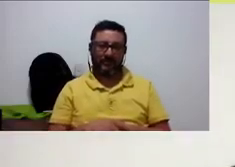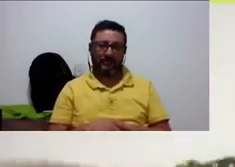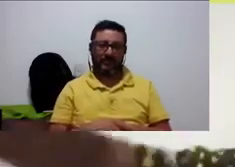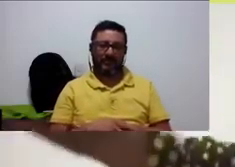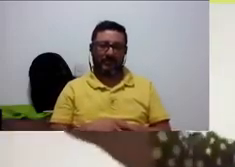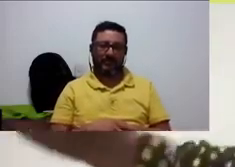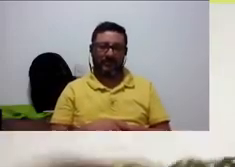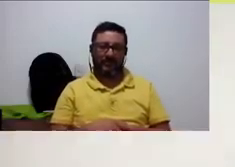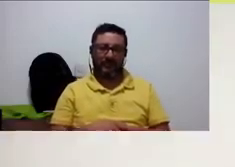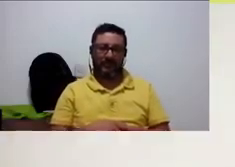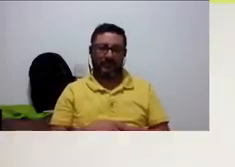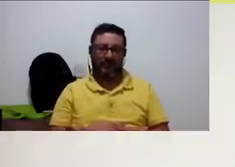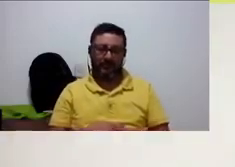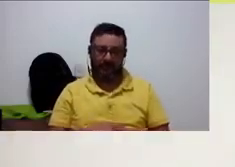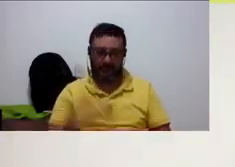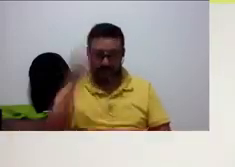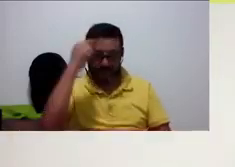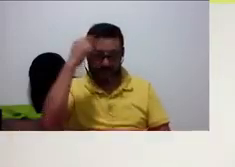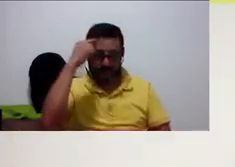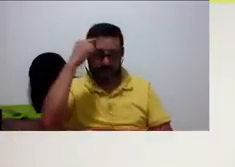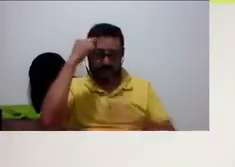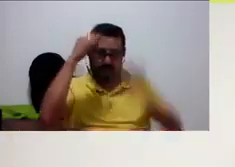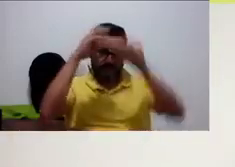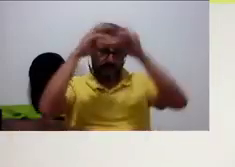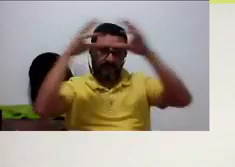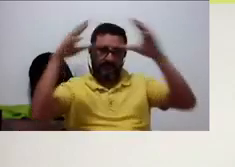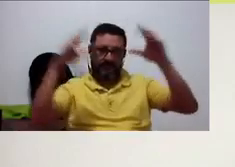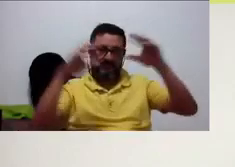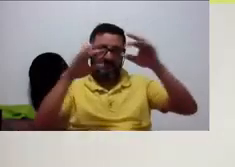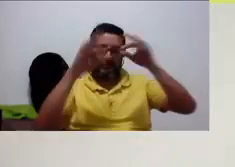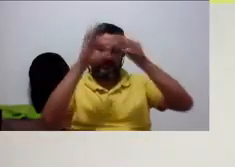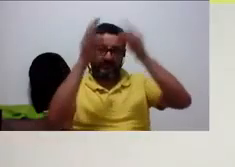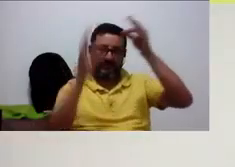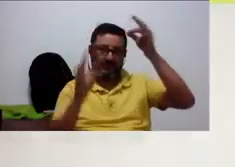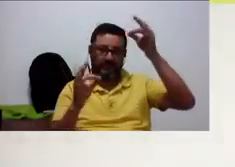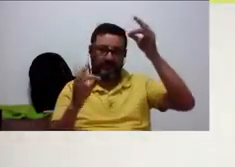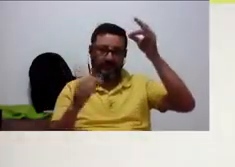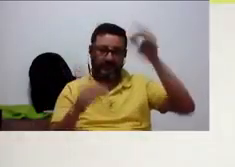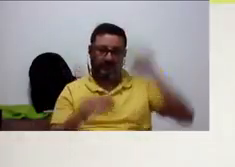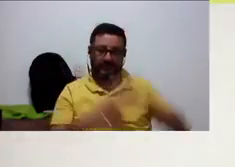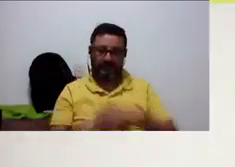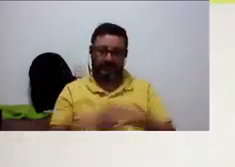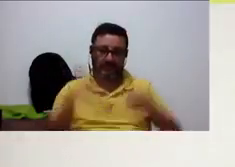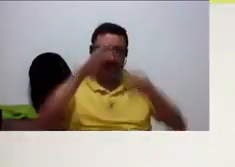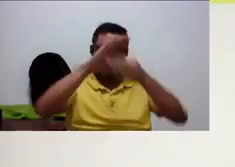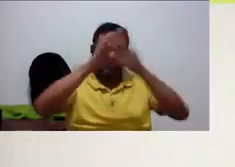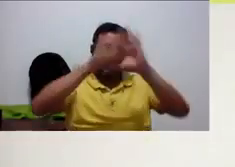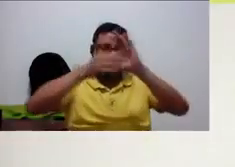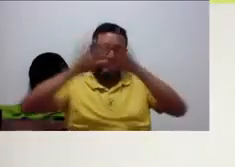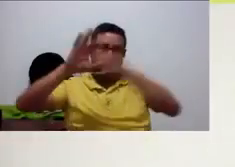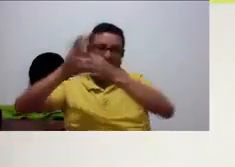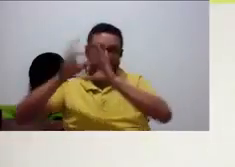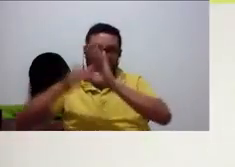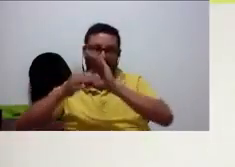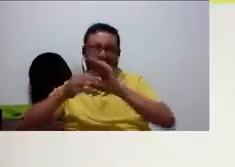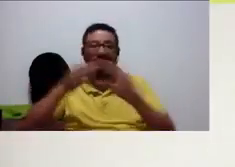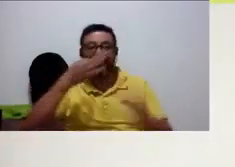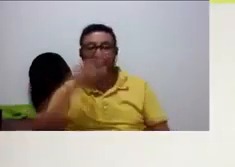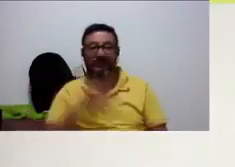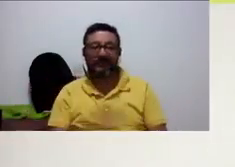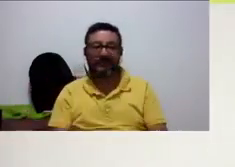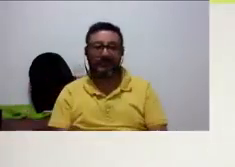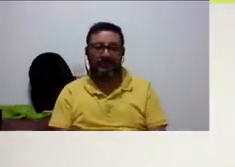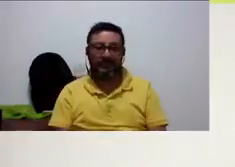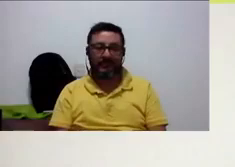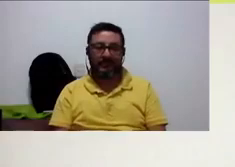7 años pensando en un Juego Olímpico, es algo tan grande. Entonces, y pasó, o sea, lo teso fue que pasó. O sea,